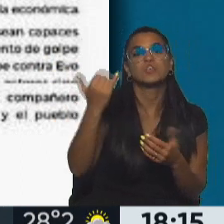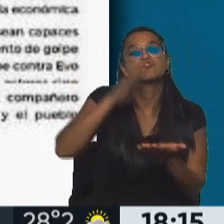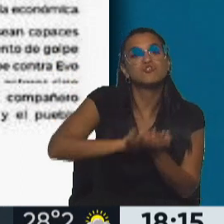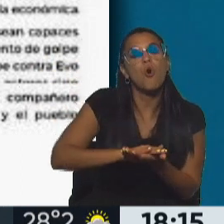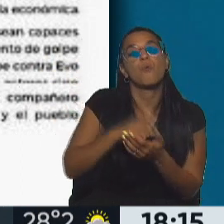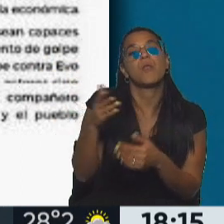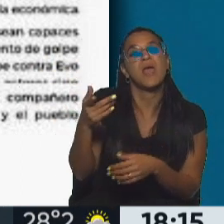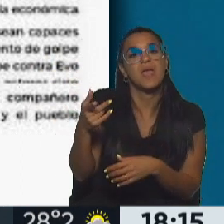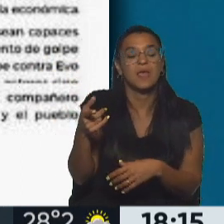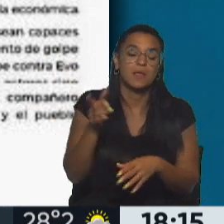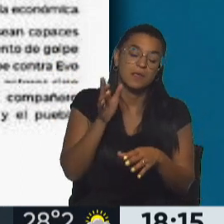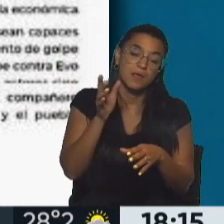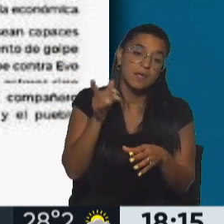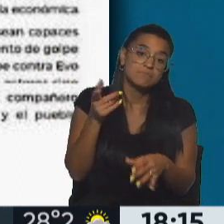el intento de golpe de estado en Brasil